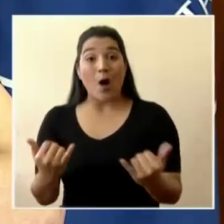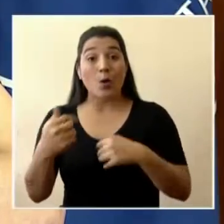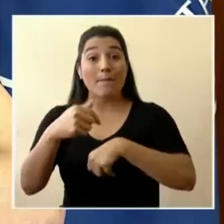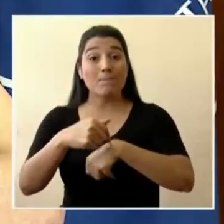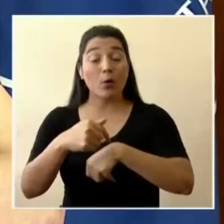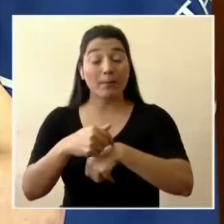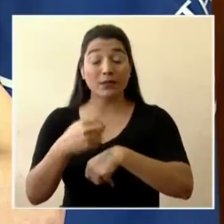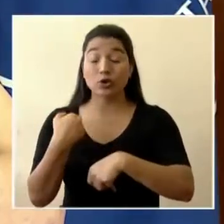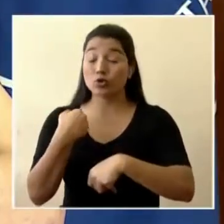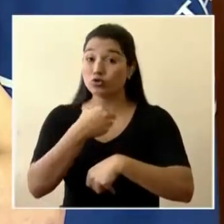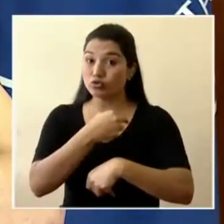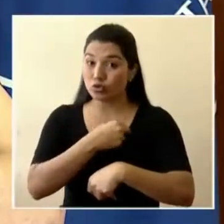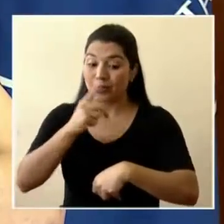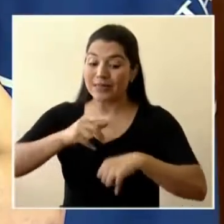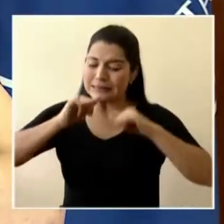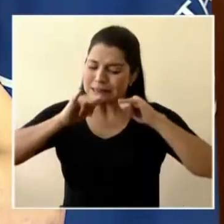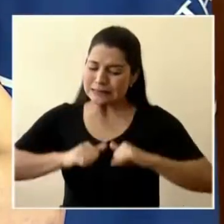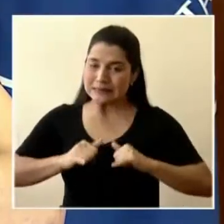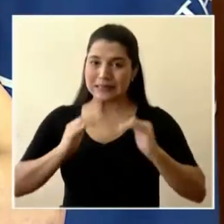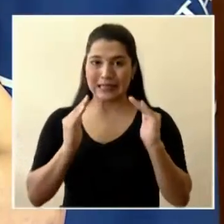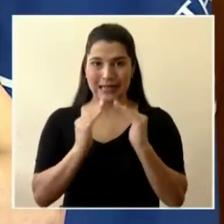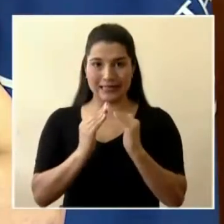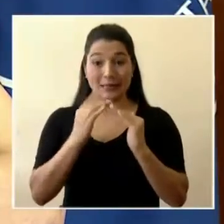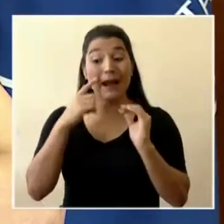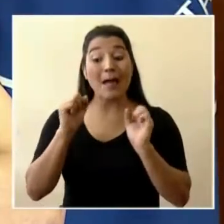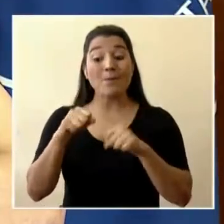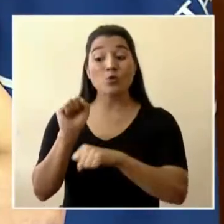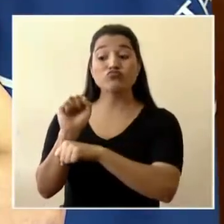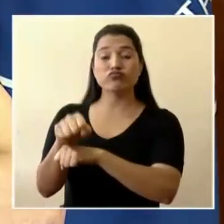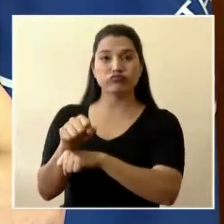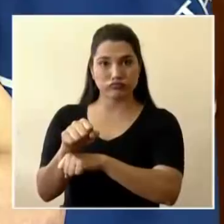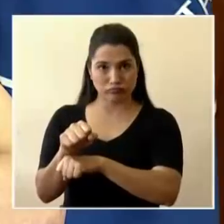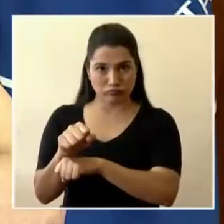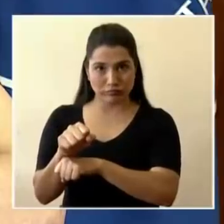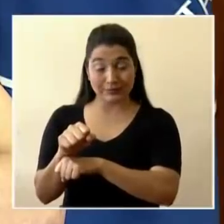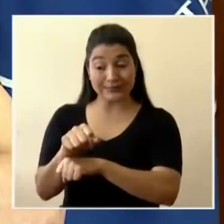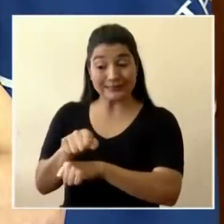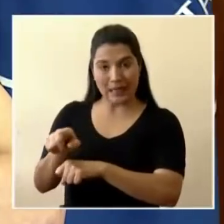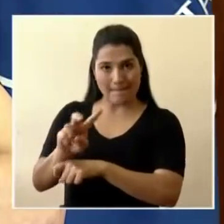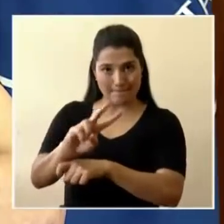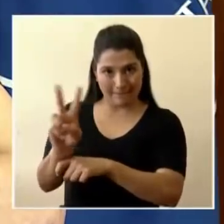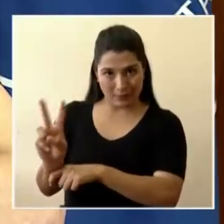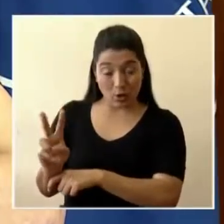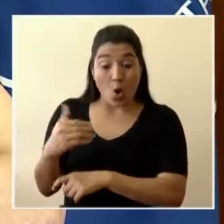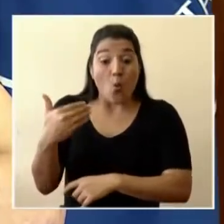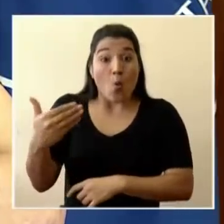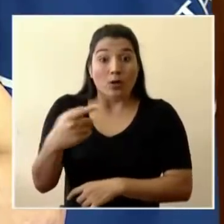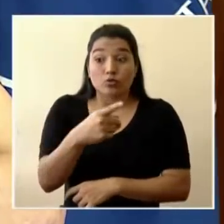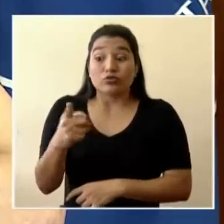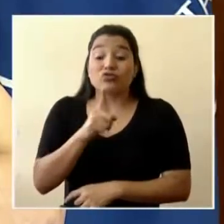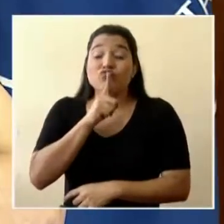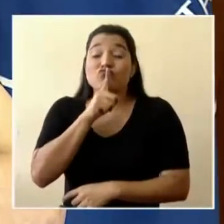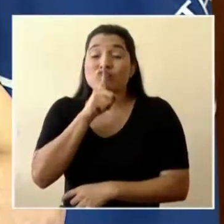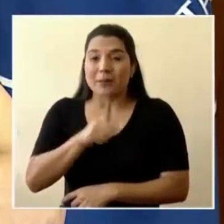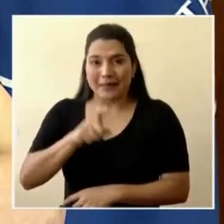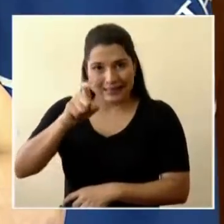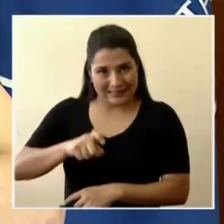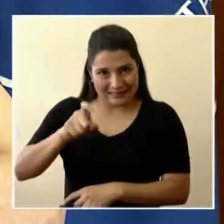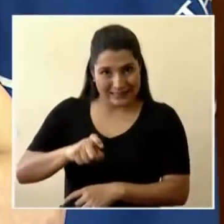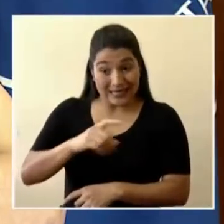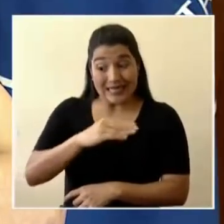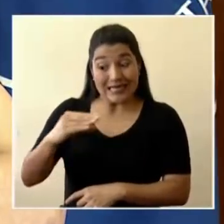que replegarnos en nuestras casas para ganar esta batalla. Cuando salgamos a lugares públicos porque hay una necesidad muy,